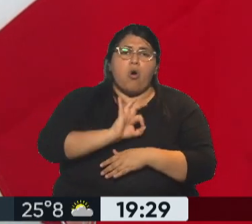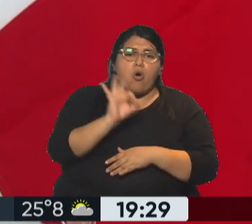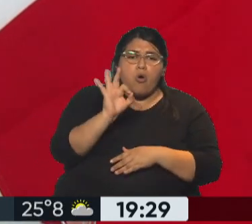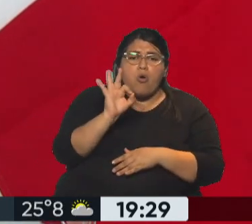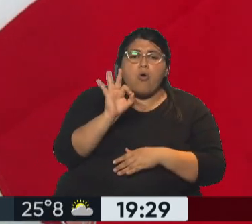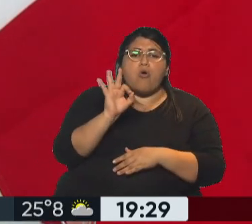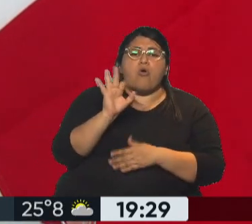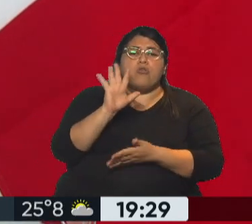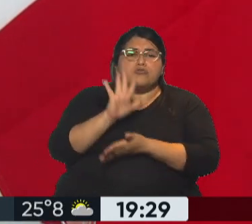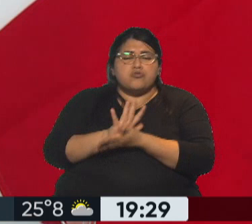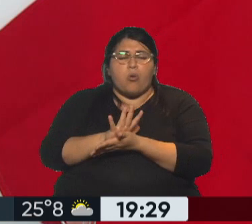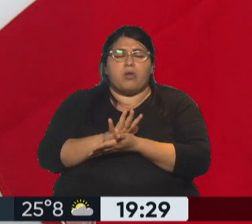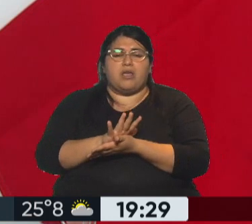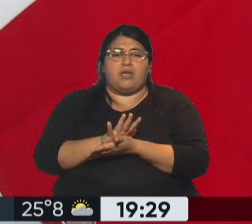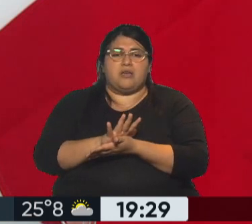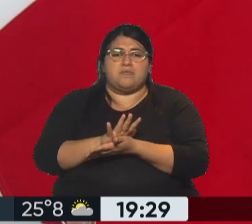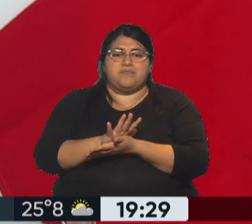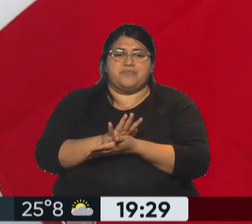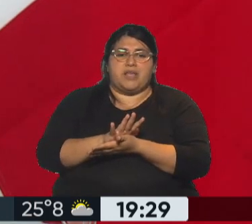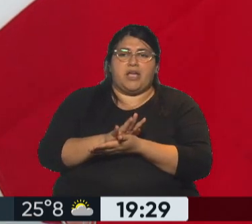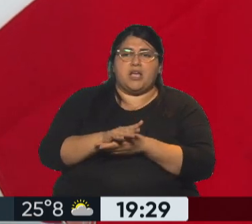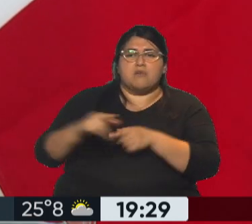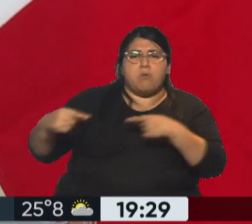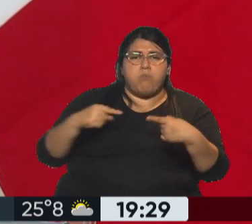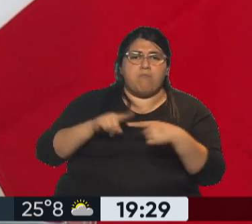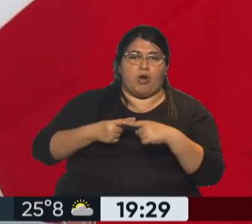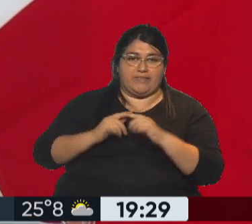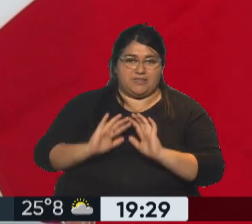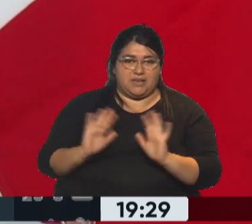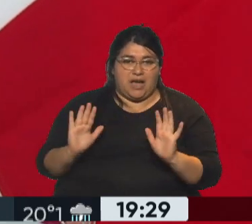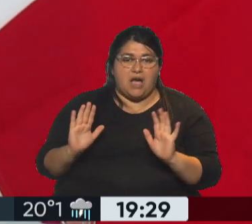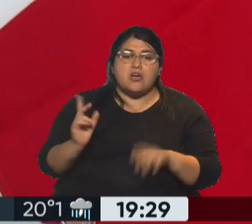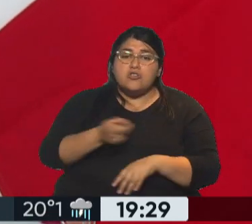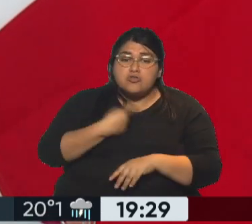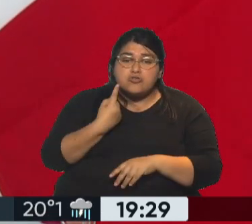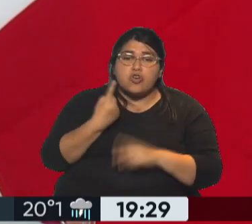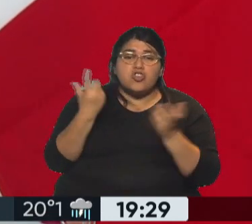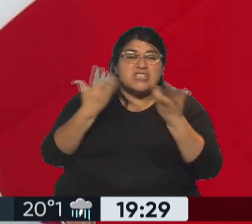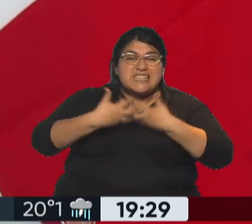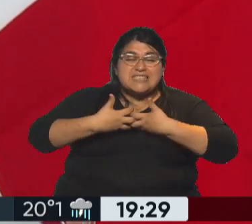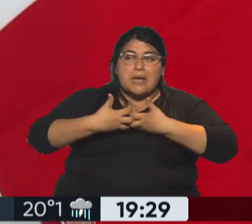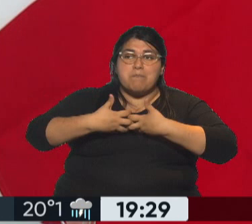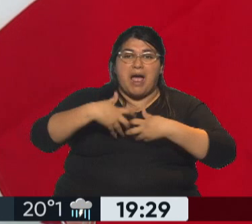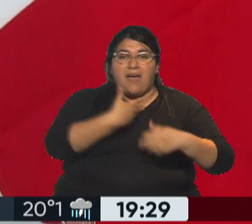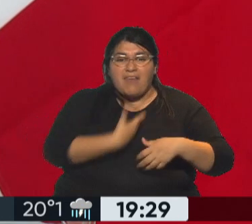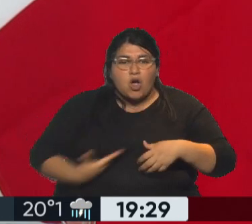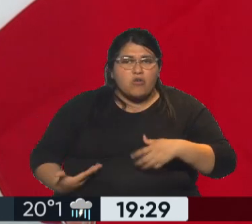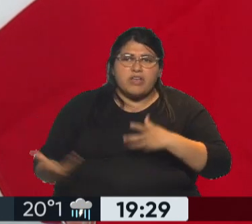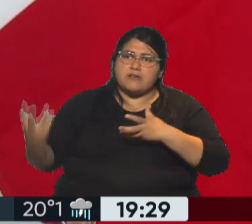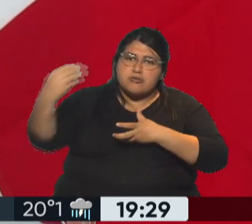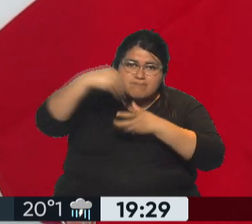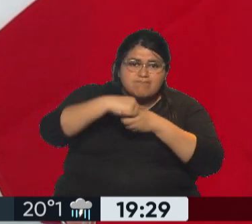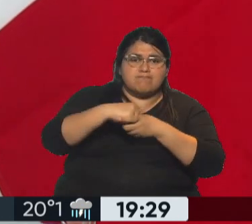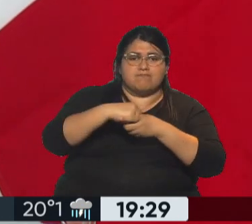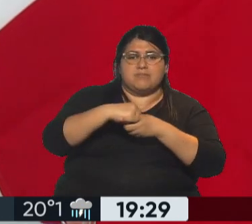por proscripciones políticas. Trabajamos para que el sistema institucional funcione plenamente